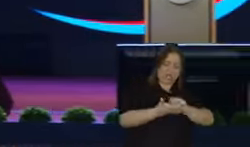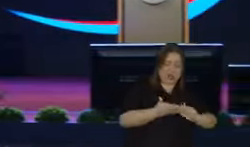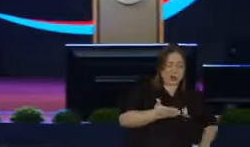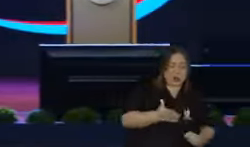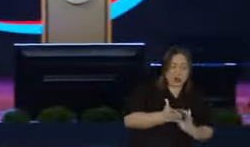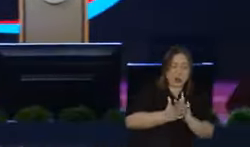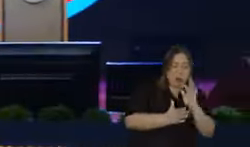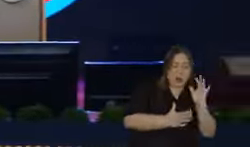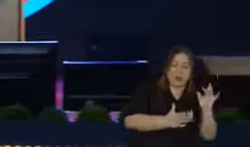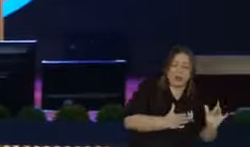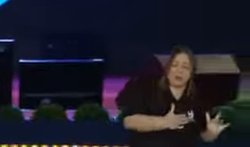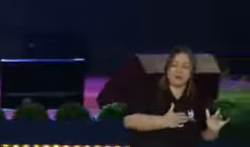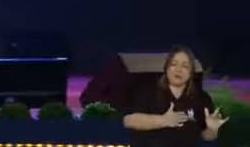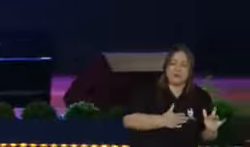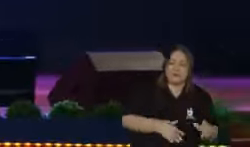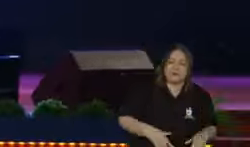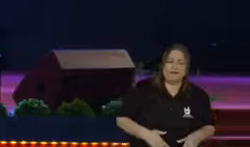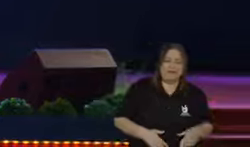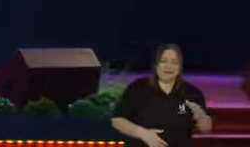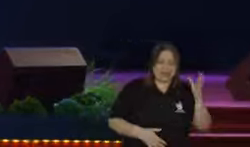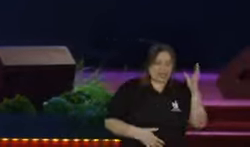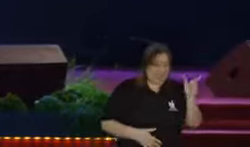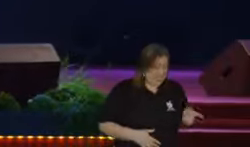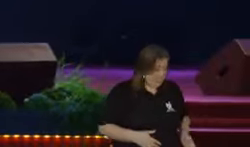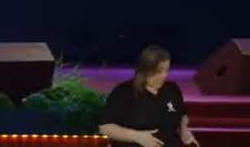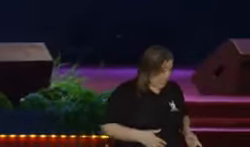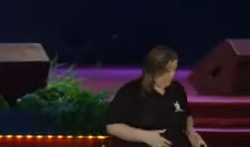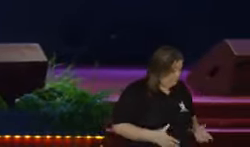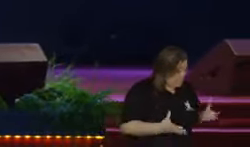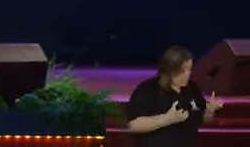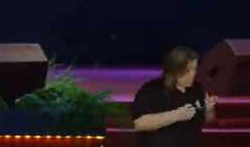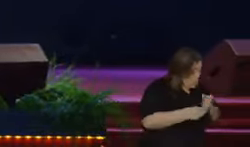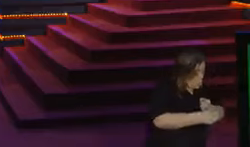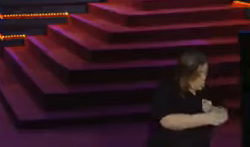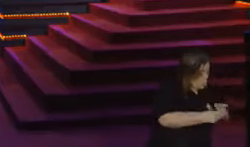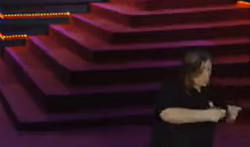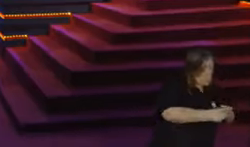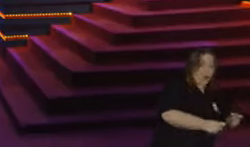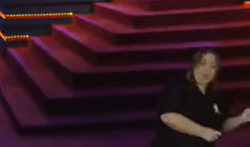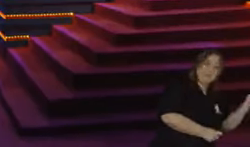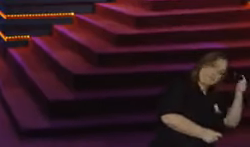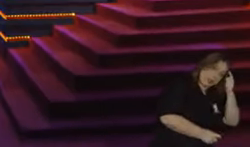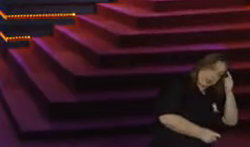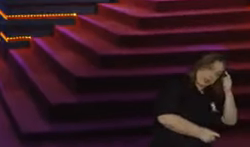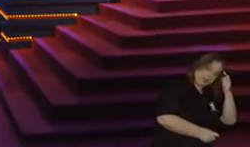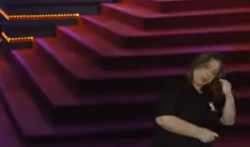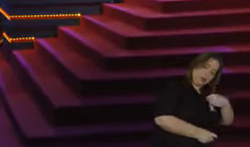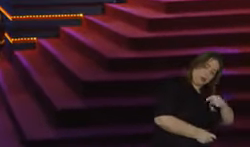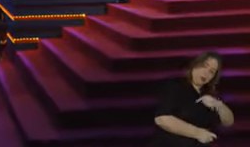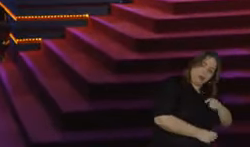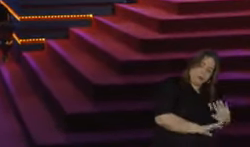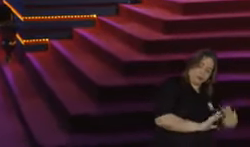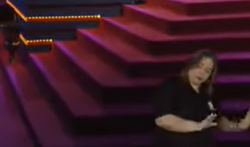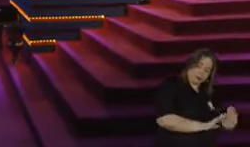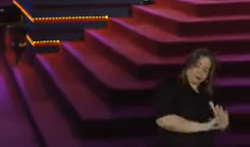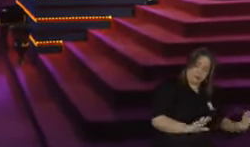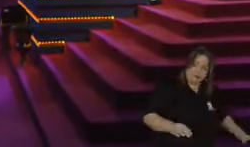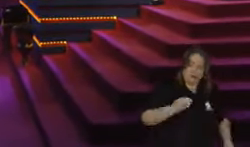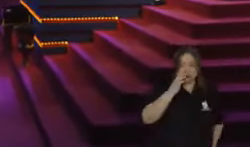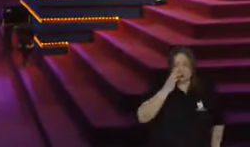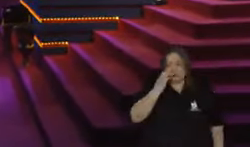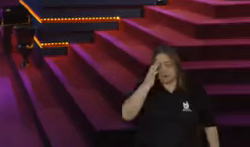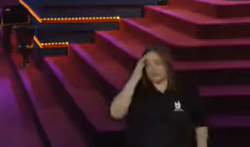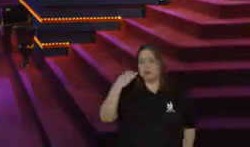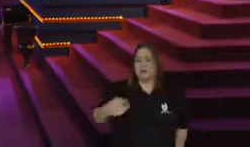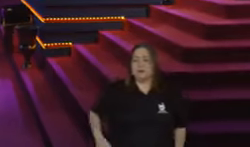quiere hacer someter a sus mentiras. Oh, Señor. ¿Sabe qué dice la OMS, la Organización Mundial de la